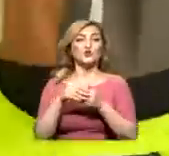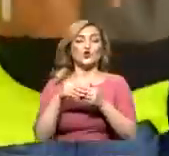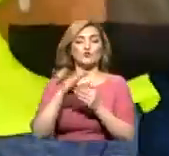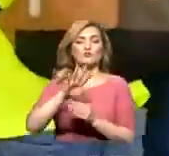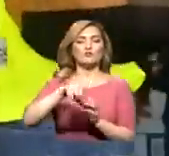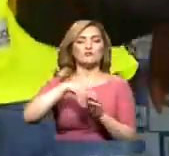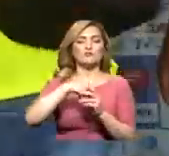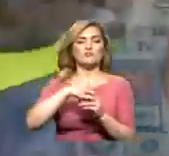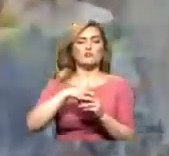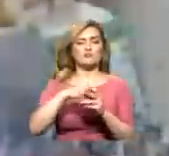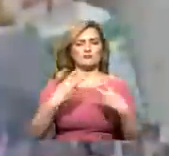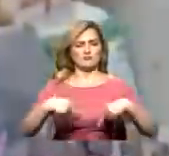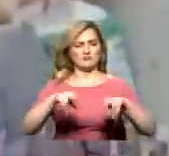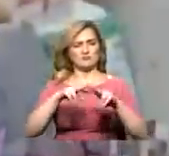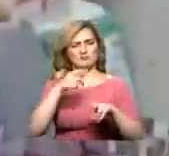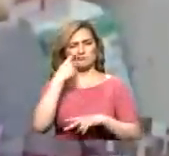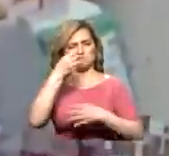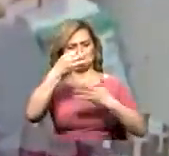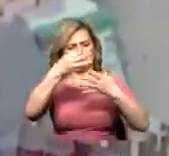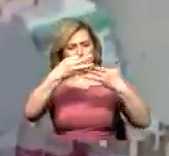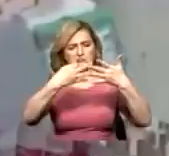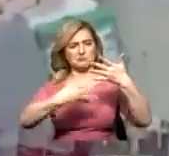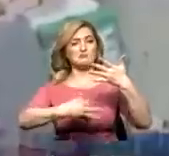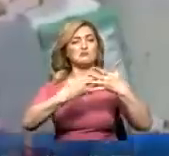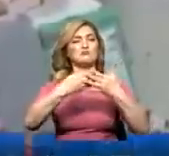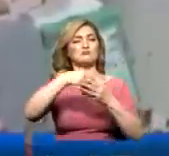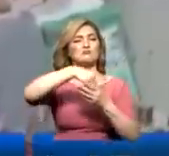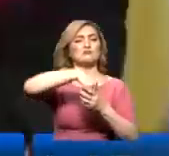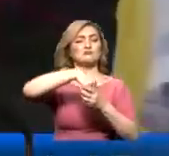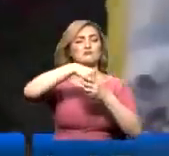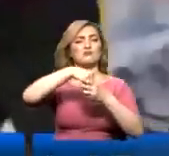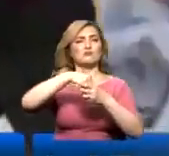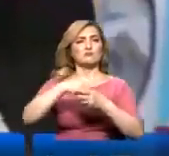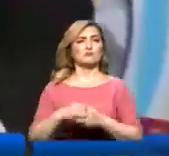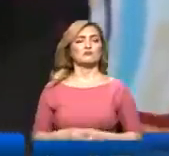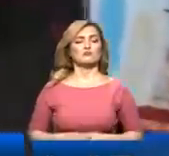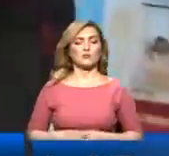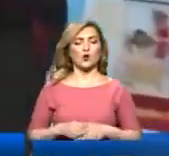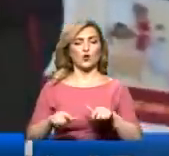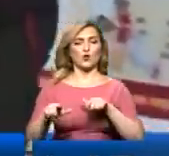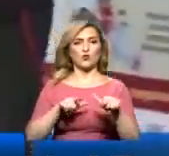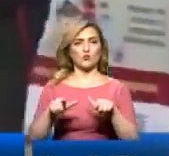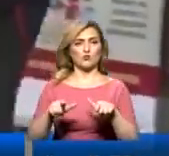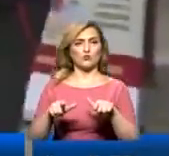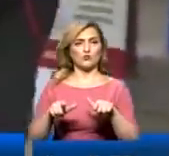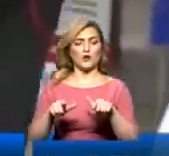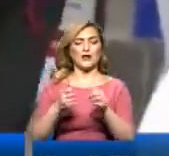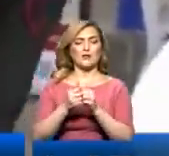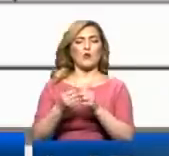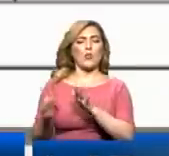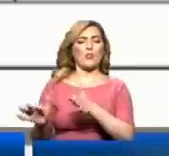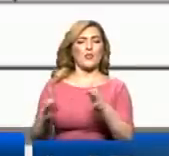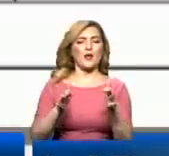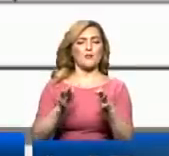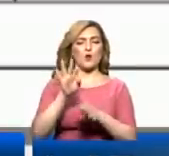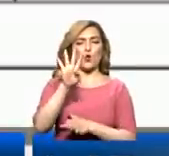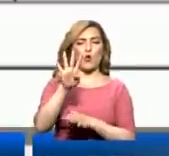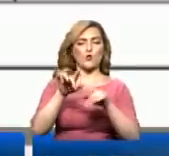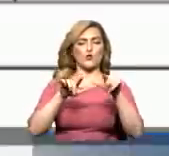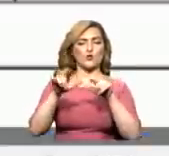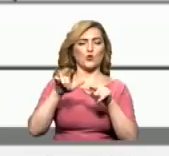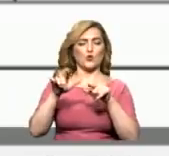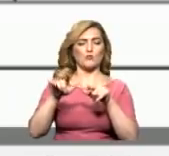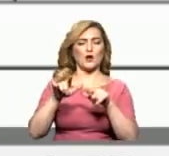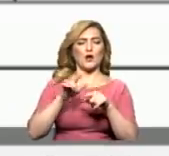que llaman la atención, constan, por ejemplo, para la implementación de 4 puntos de oxigenoterapia en la provincia, 100 tanques